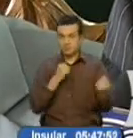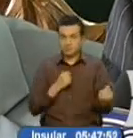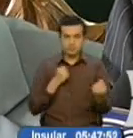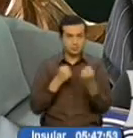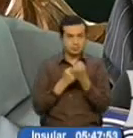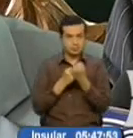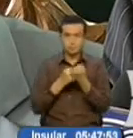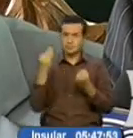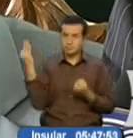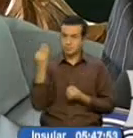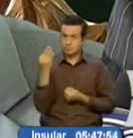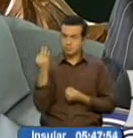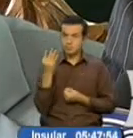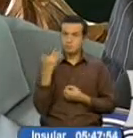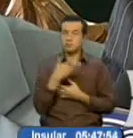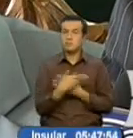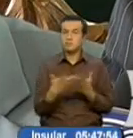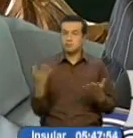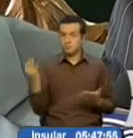la auténtica